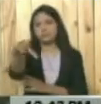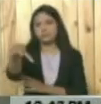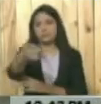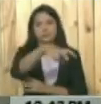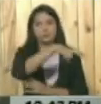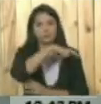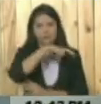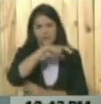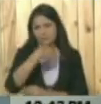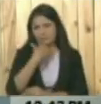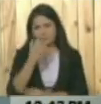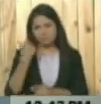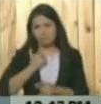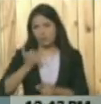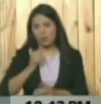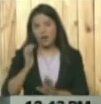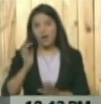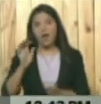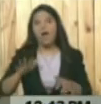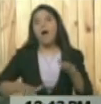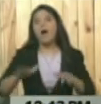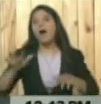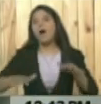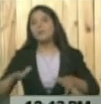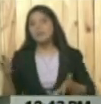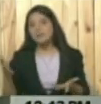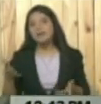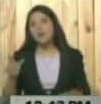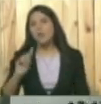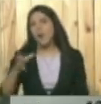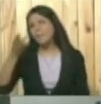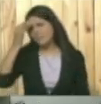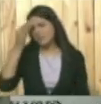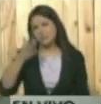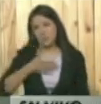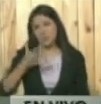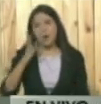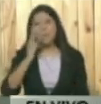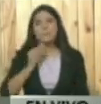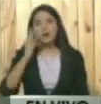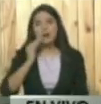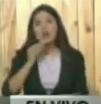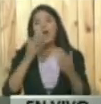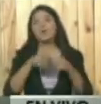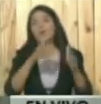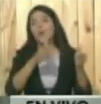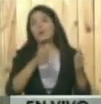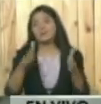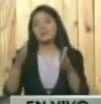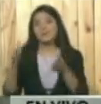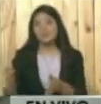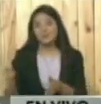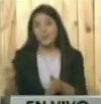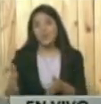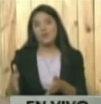A veces lo aprendimos en la propia experiencia, la organización de la capacidad,